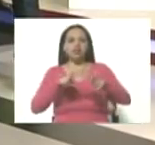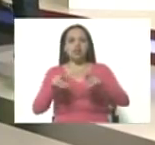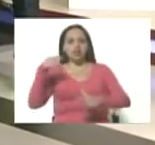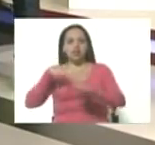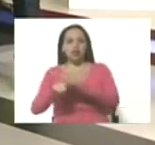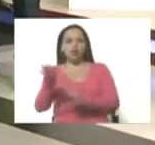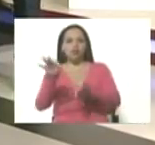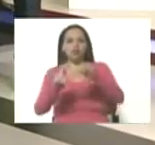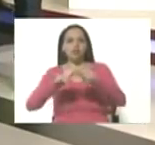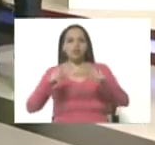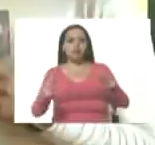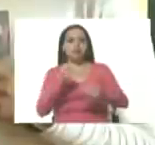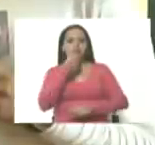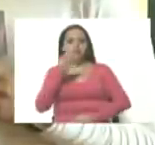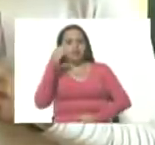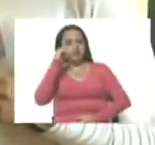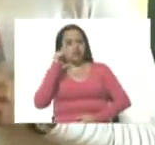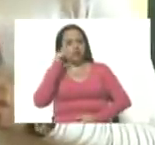sábado. Adelante.